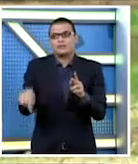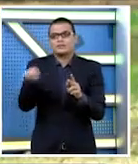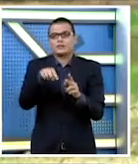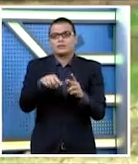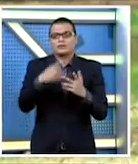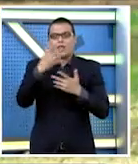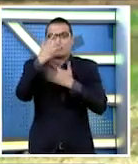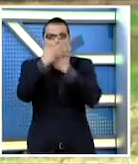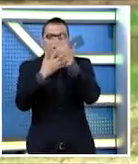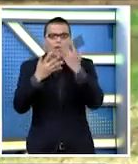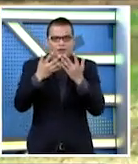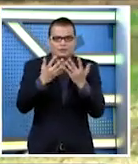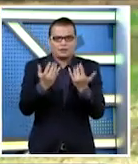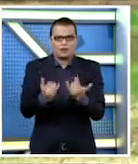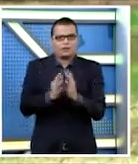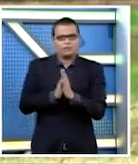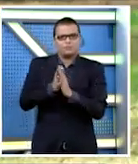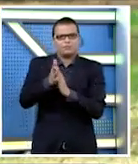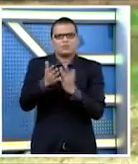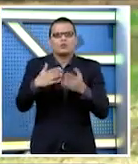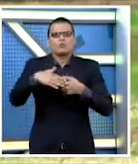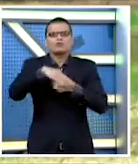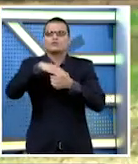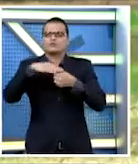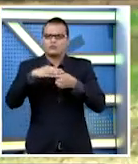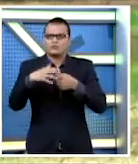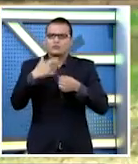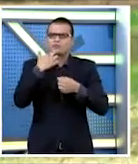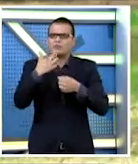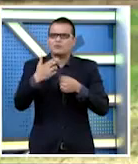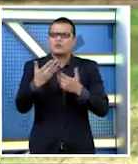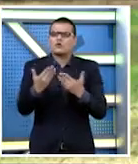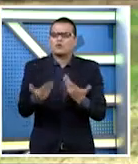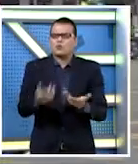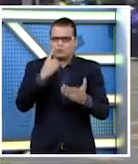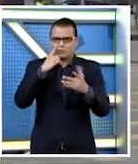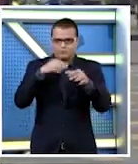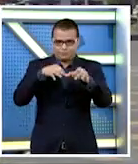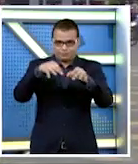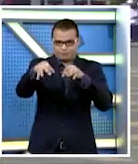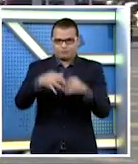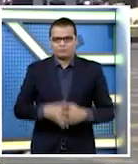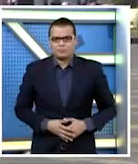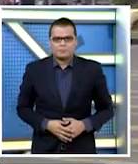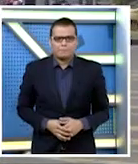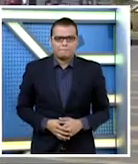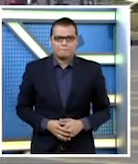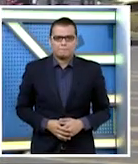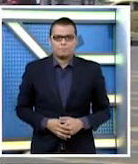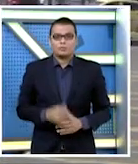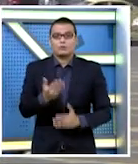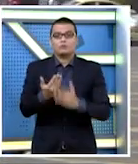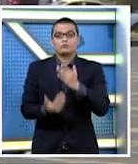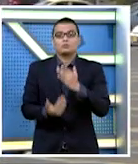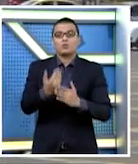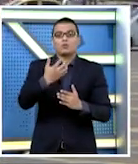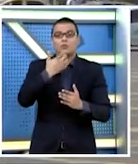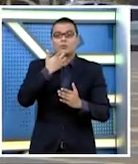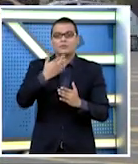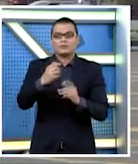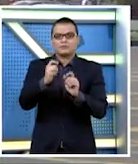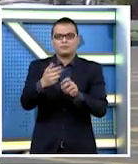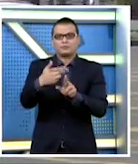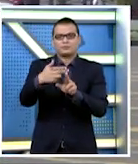la ciudad. Es por eso que en el siguiente informe les explicamos cómo funcionará esta medida. El pasaporte sanitario es la medida que